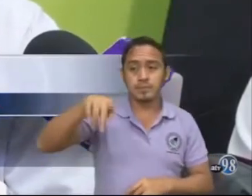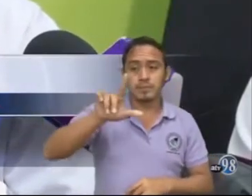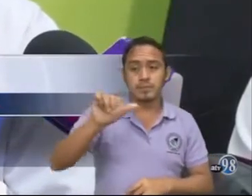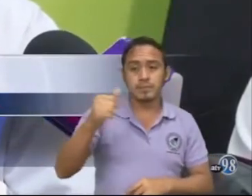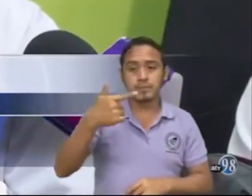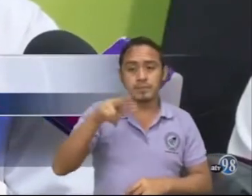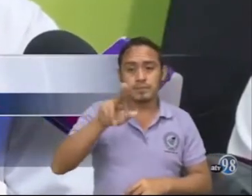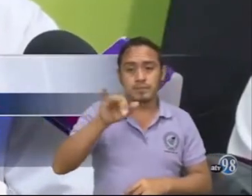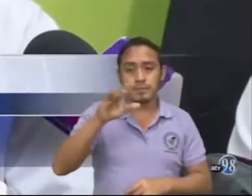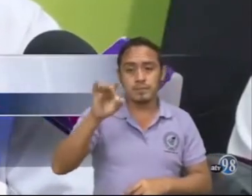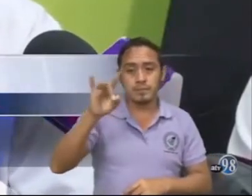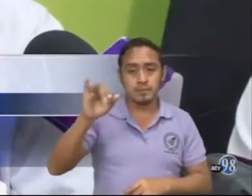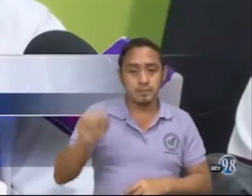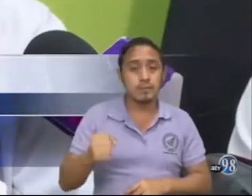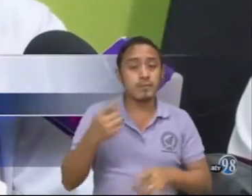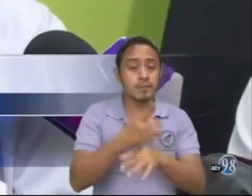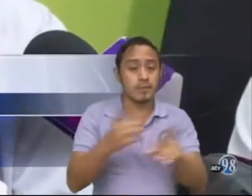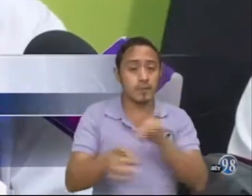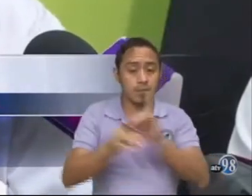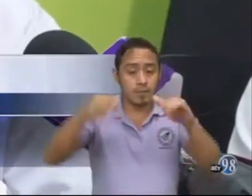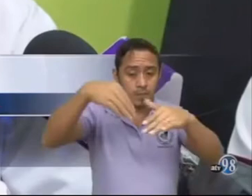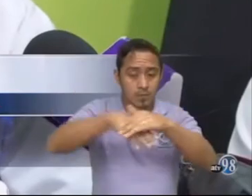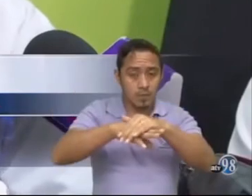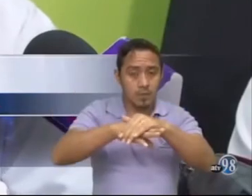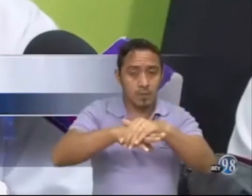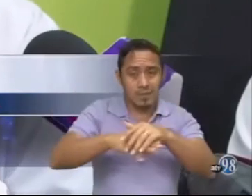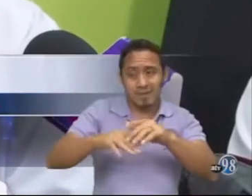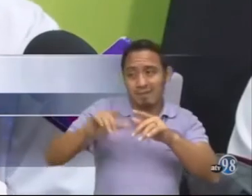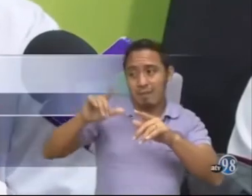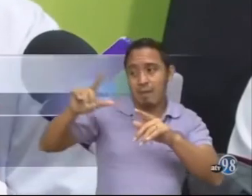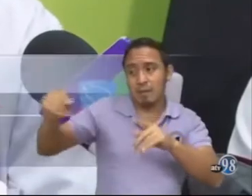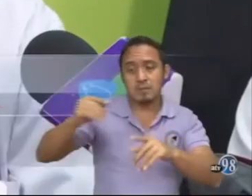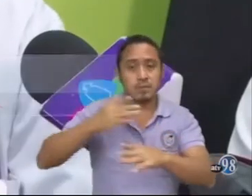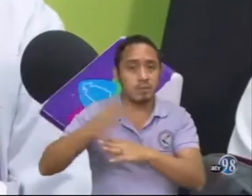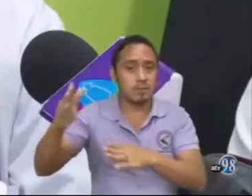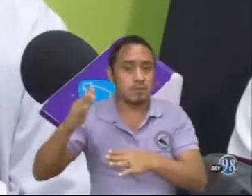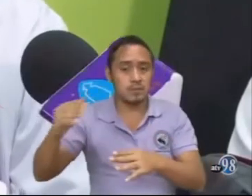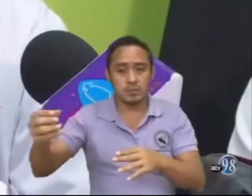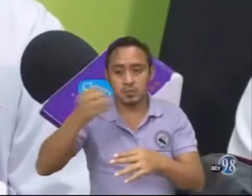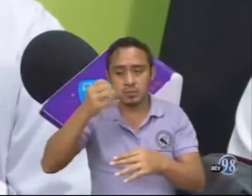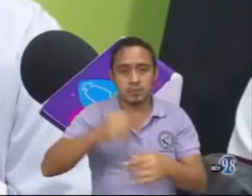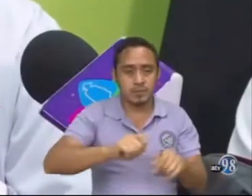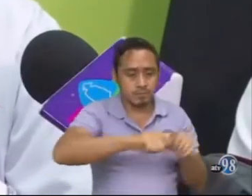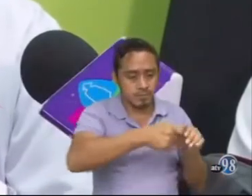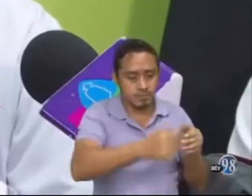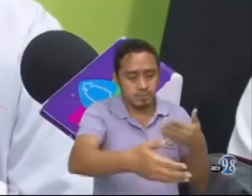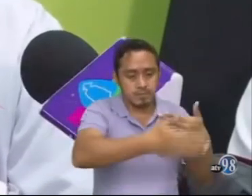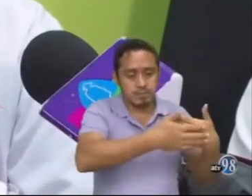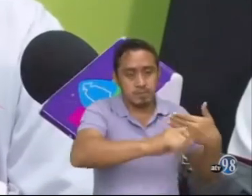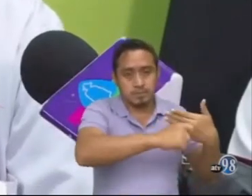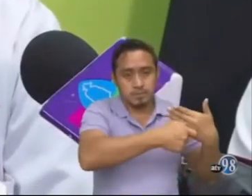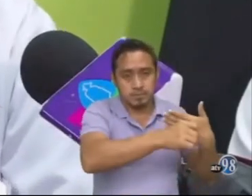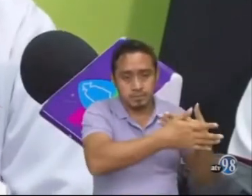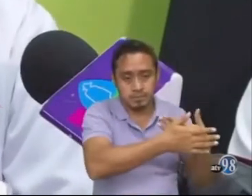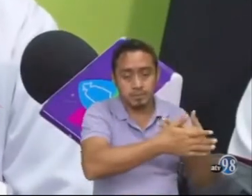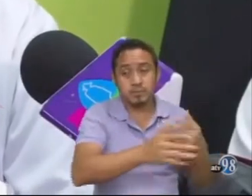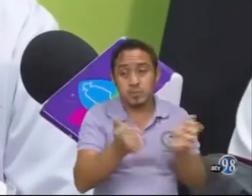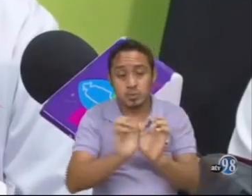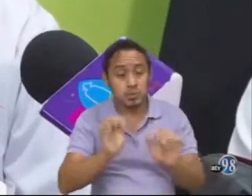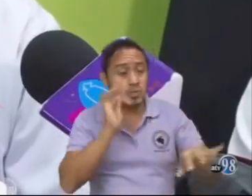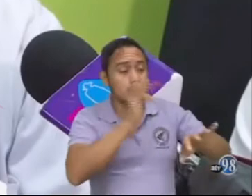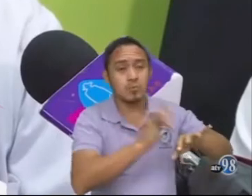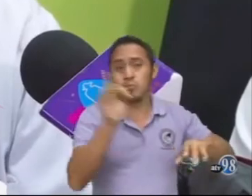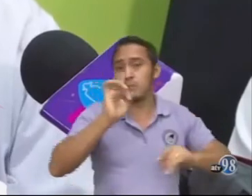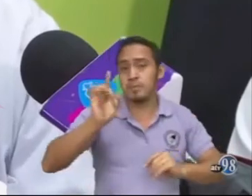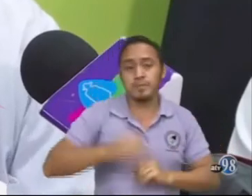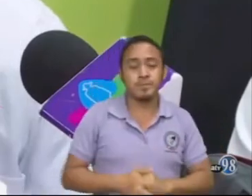plaguicidas es que debemos almacenarlos lejos de los alimentos, debe estar bajo llave o lejos del alcance de los